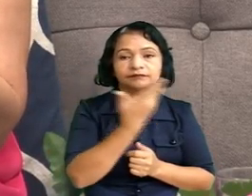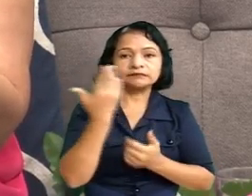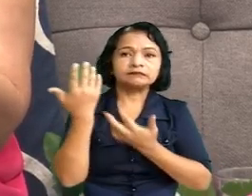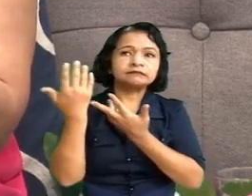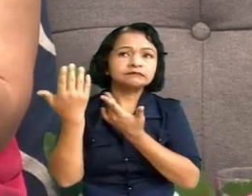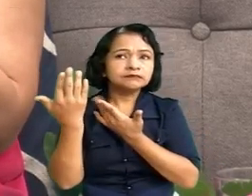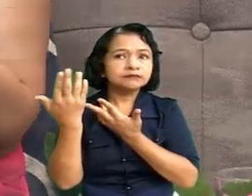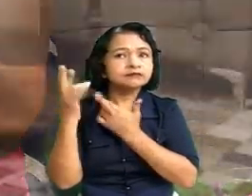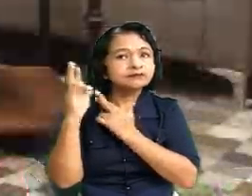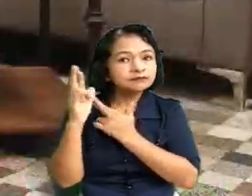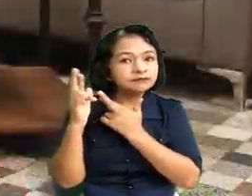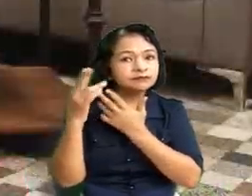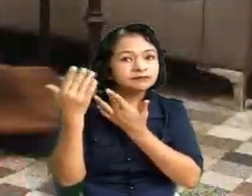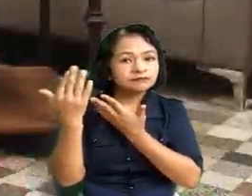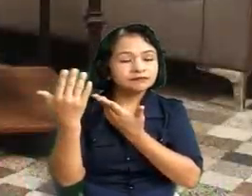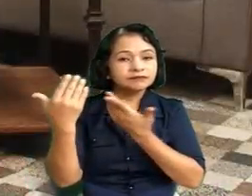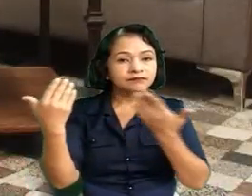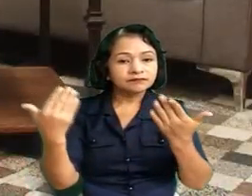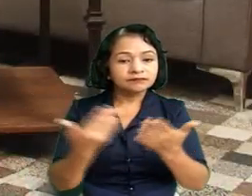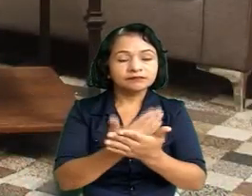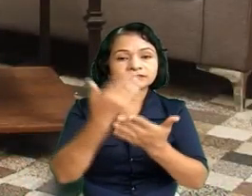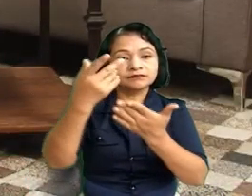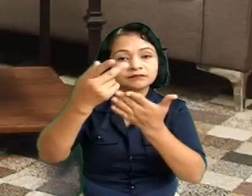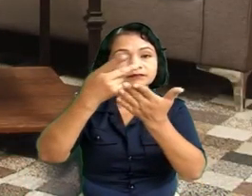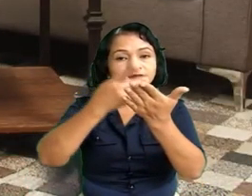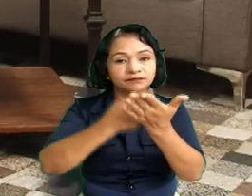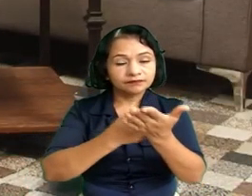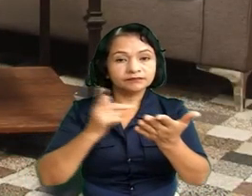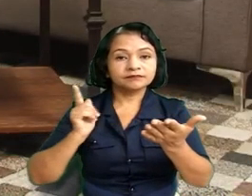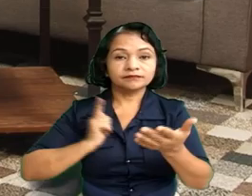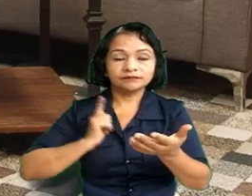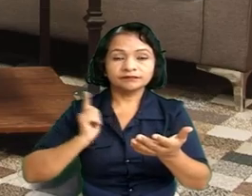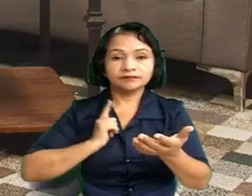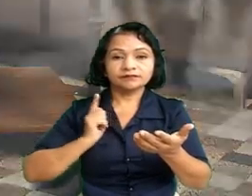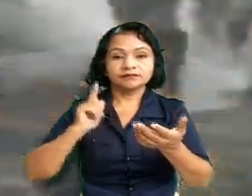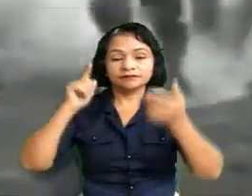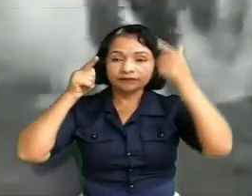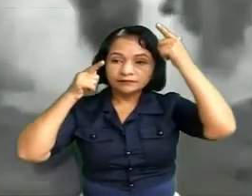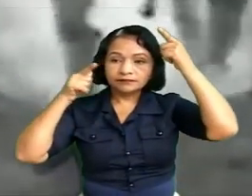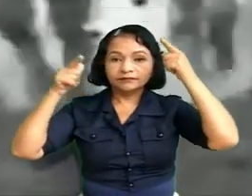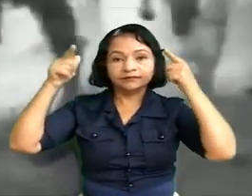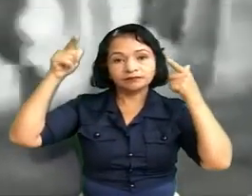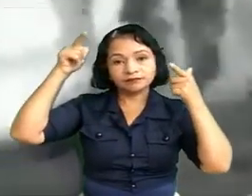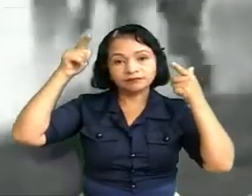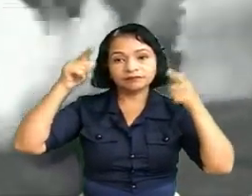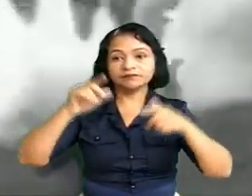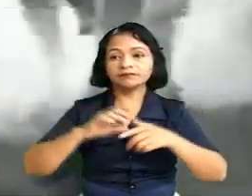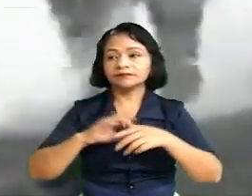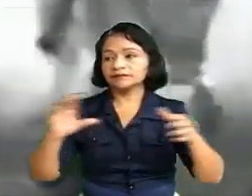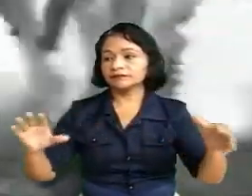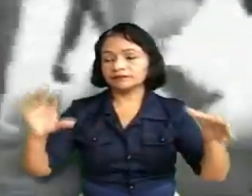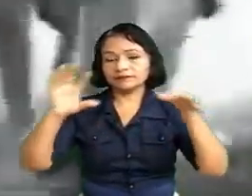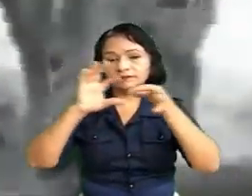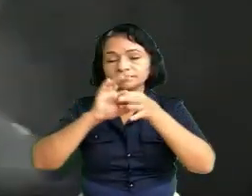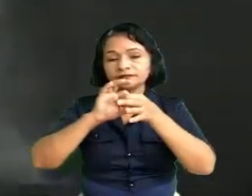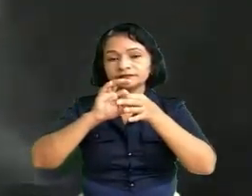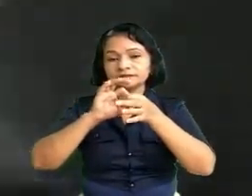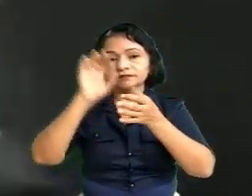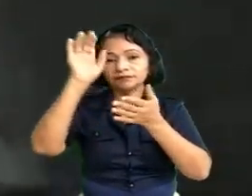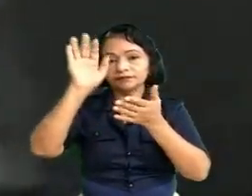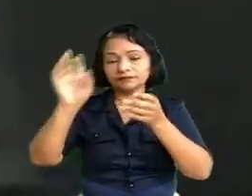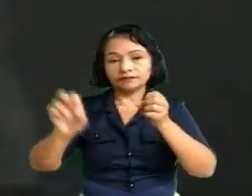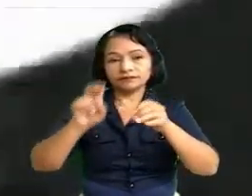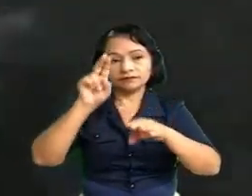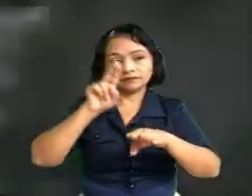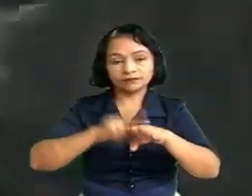esperanzas, todos esos proyectos que tenía el general parten de su espíritu nacionalista,